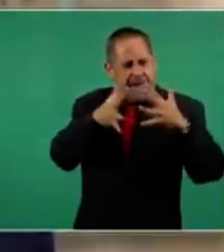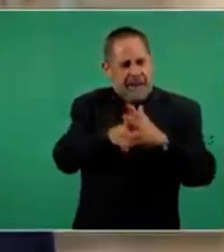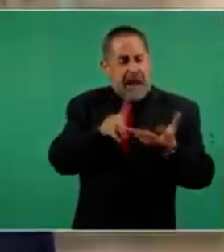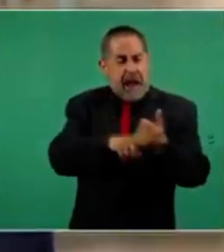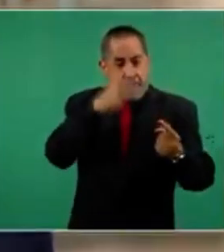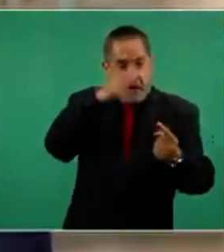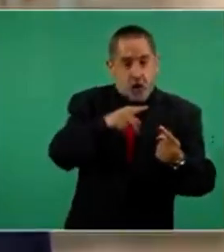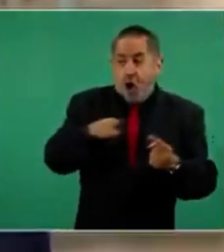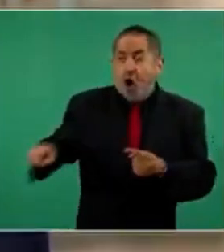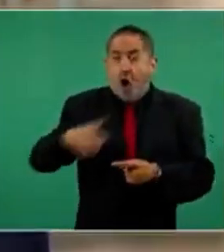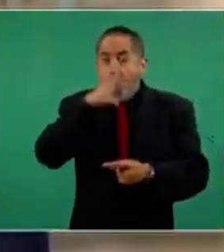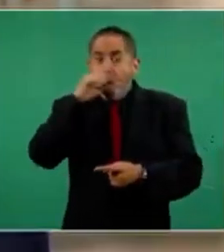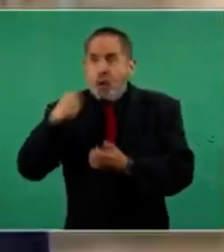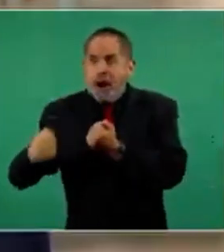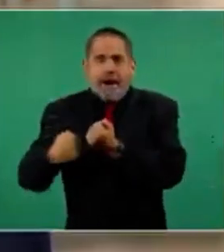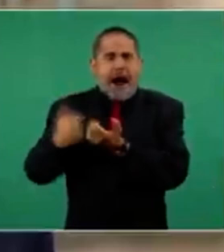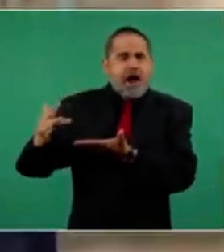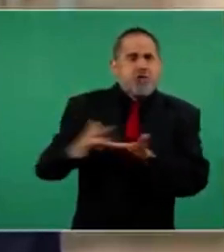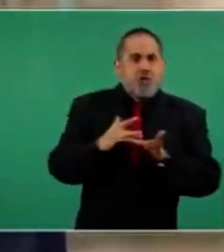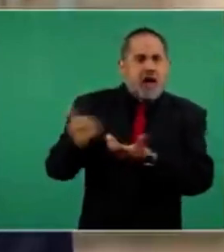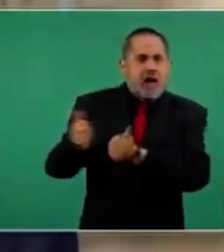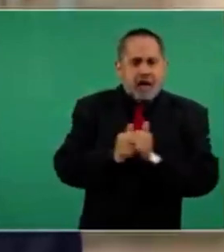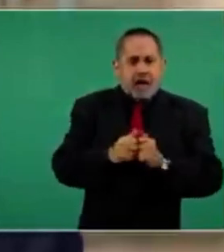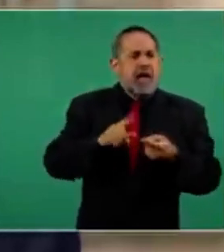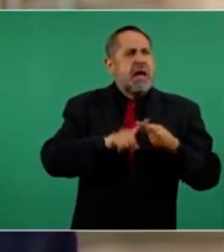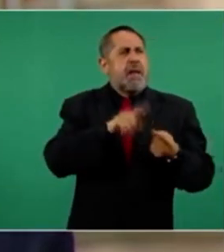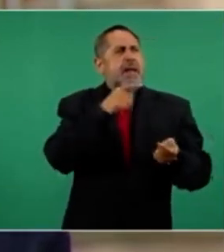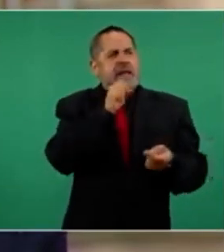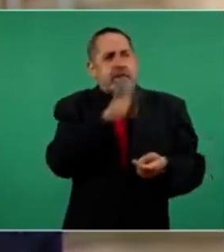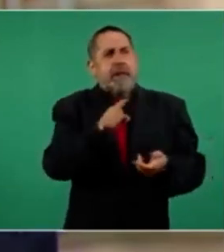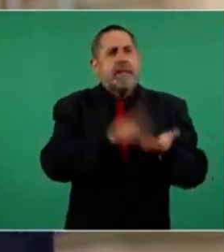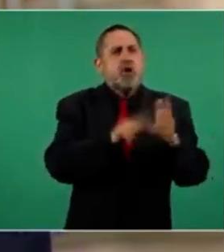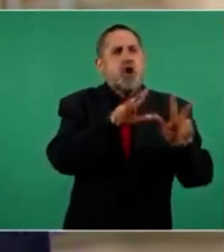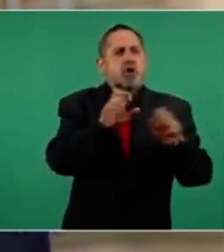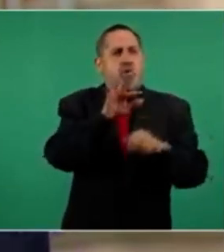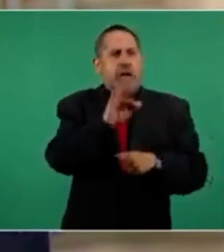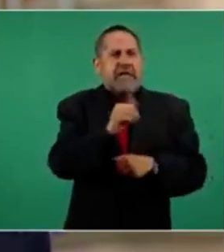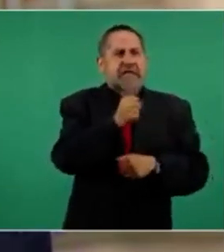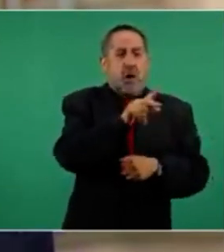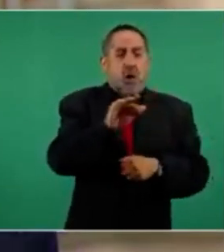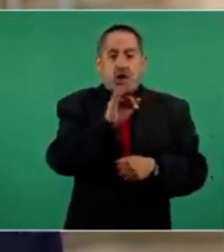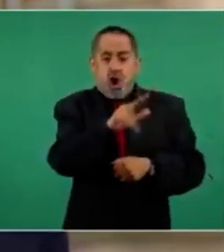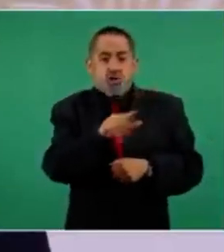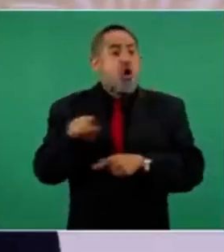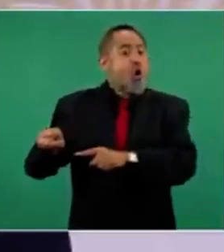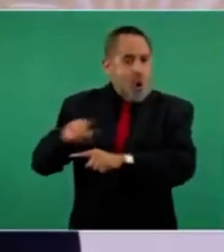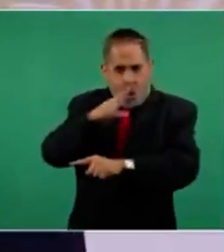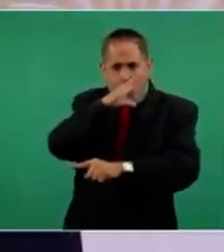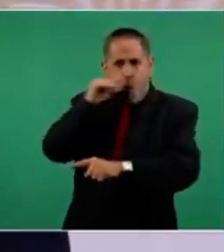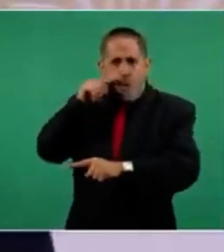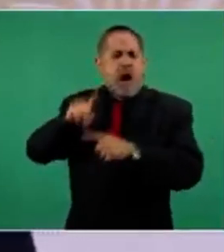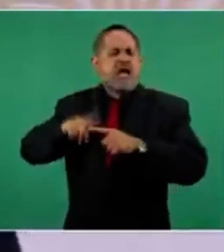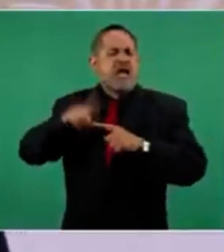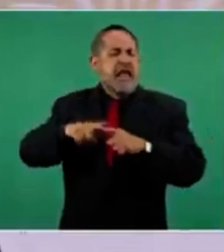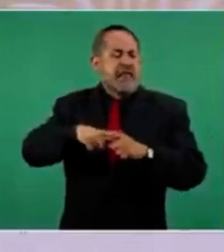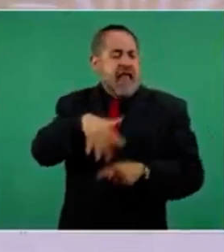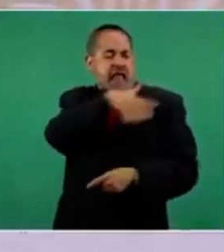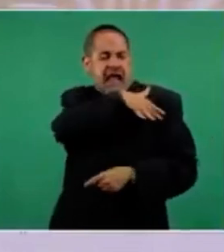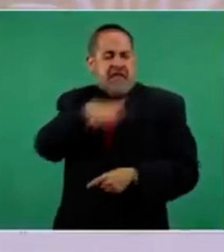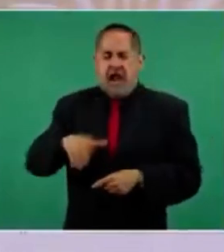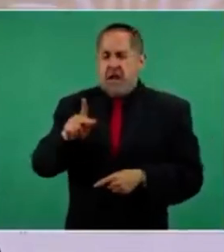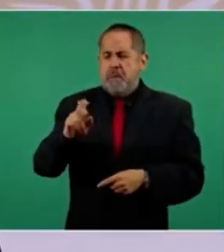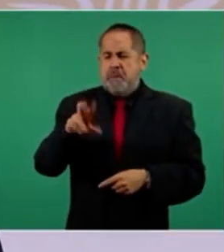1835-1836 y la invasión norteamericana de 1846 al 48. Se destacan los generales Pedro